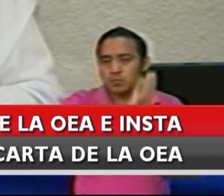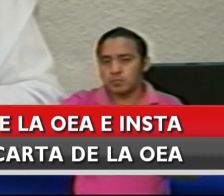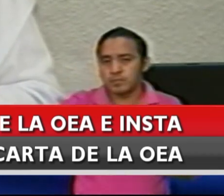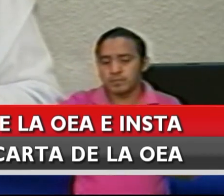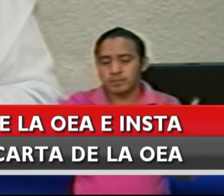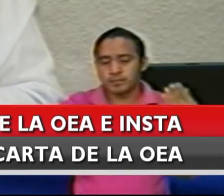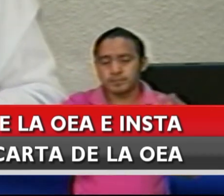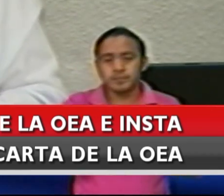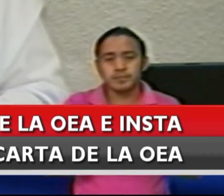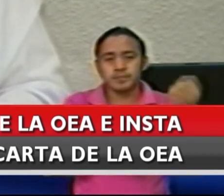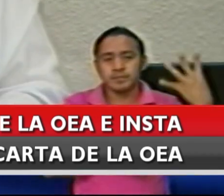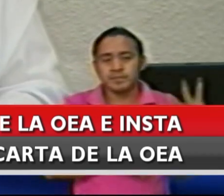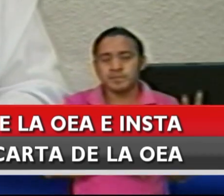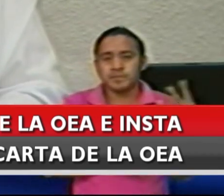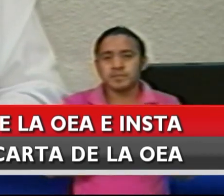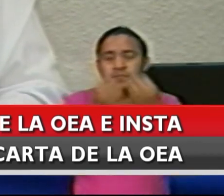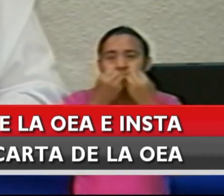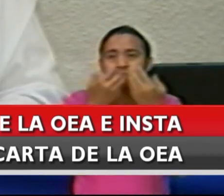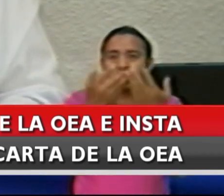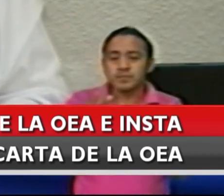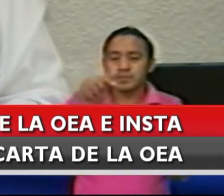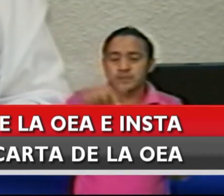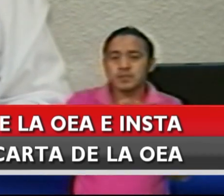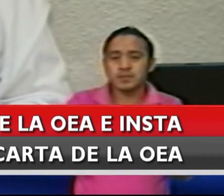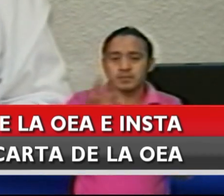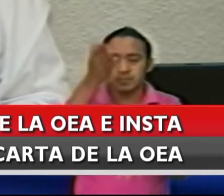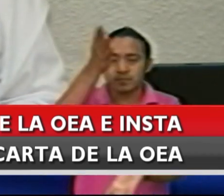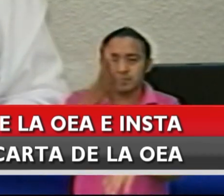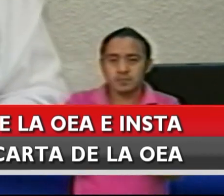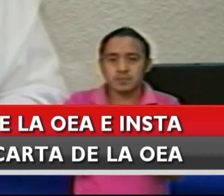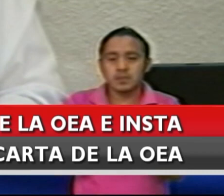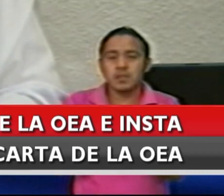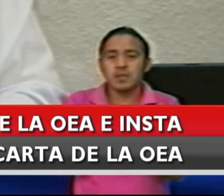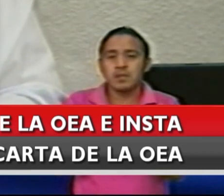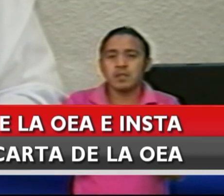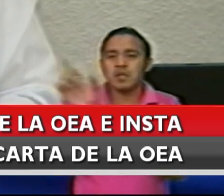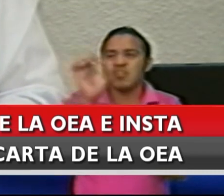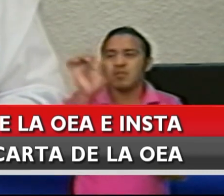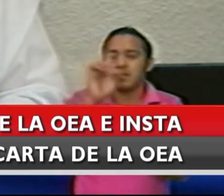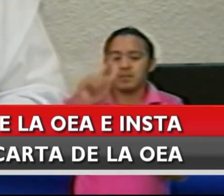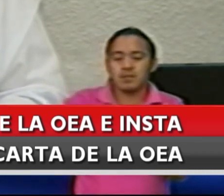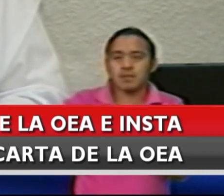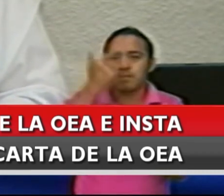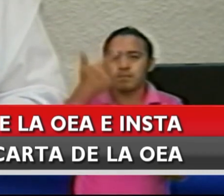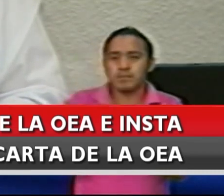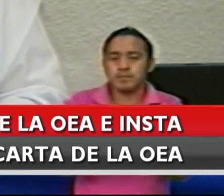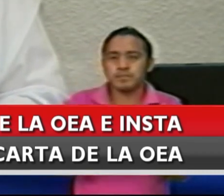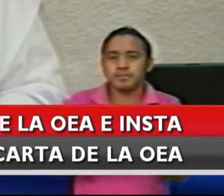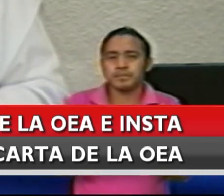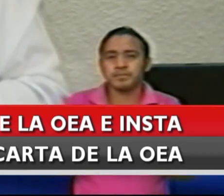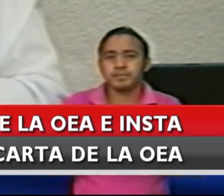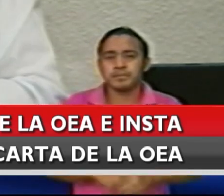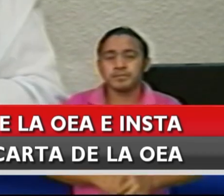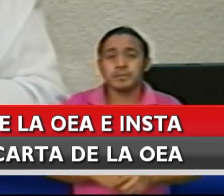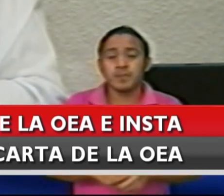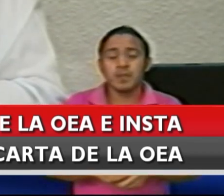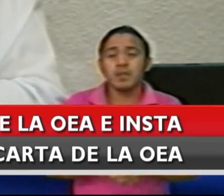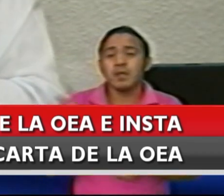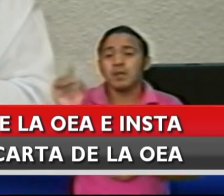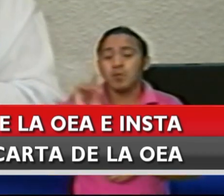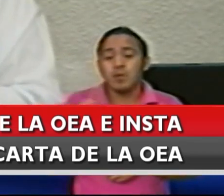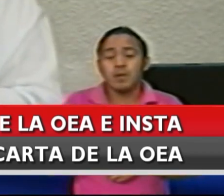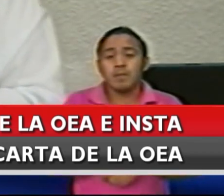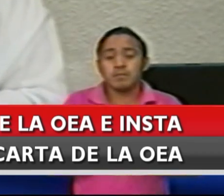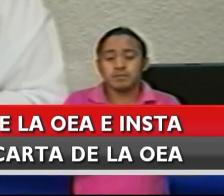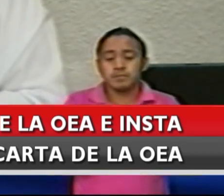instrumento. Cuarto, publíquese la presente declaración legislativa en la Gaceta Diario Oficial, dado en